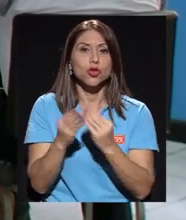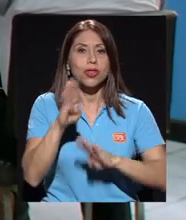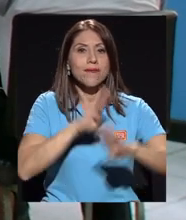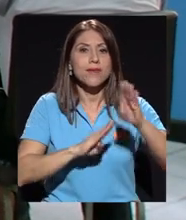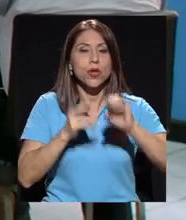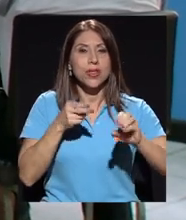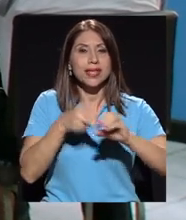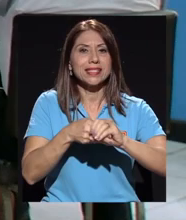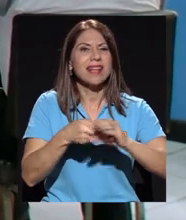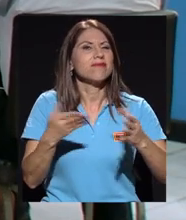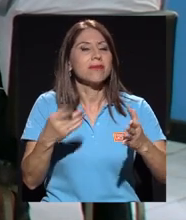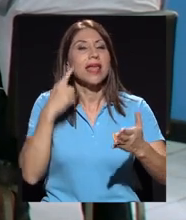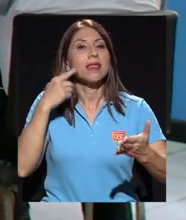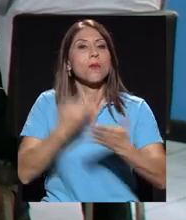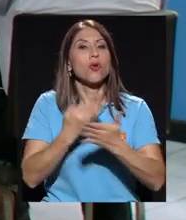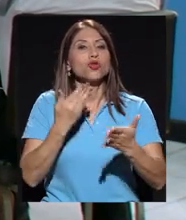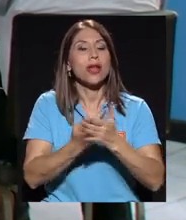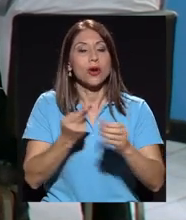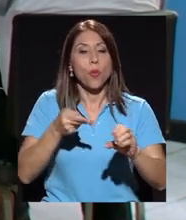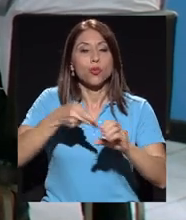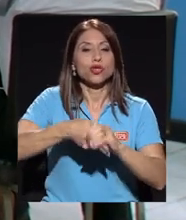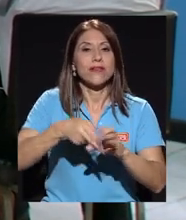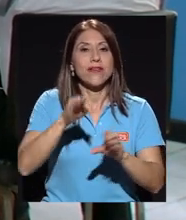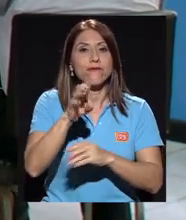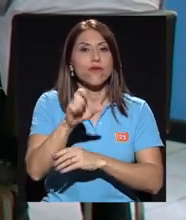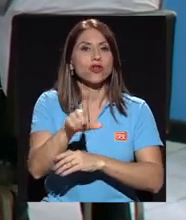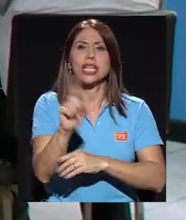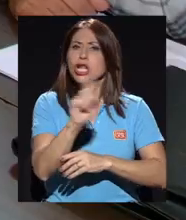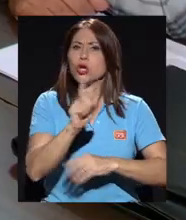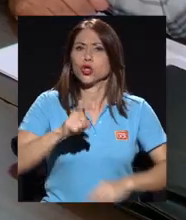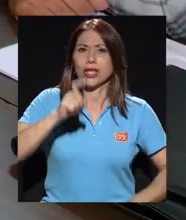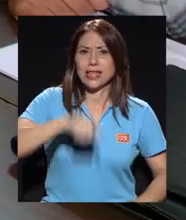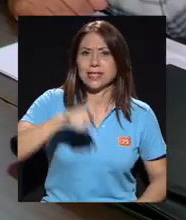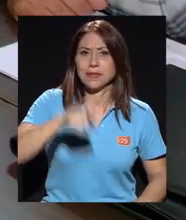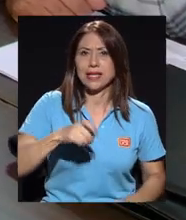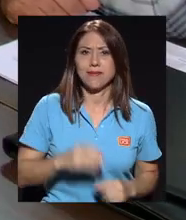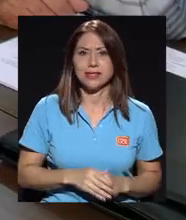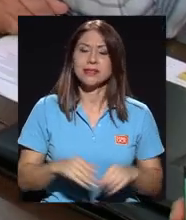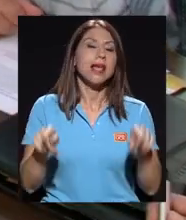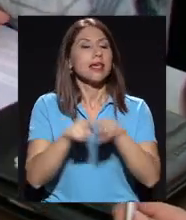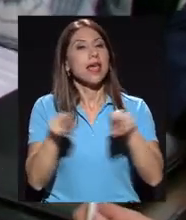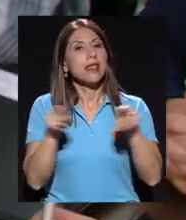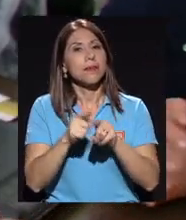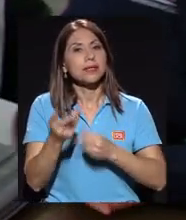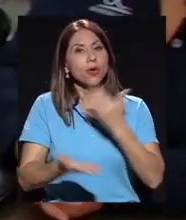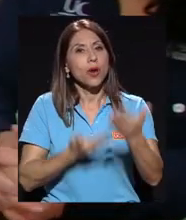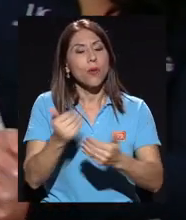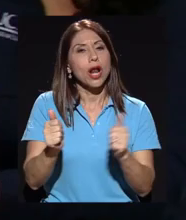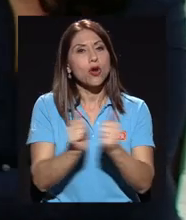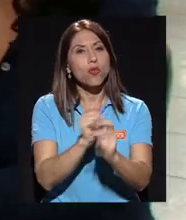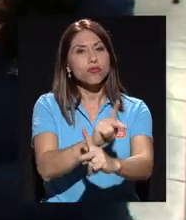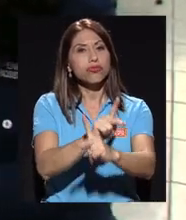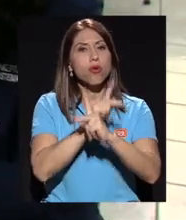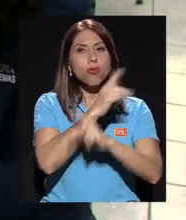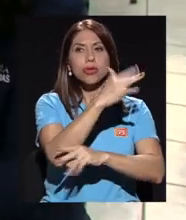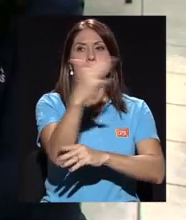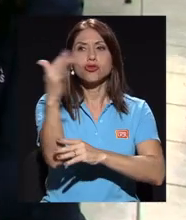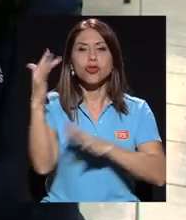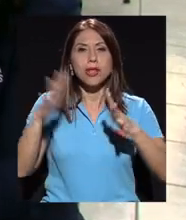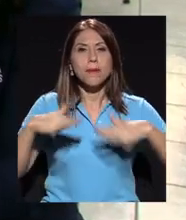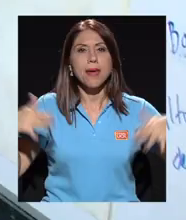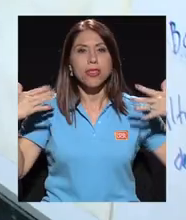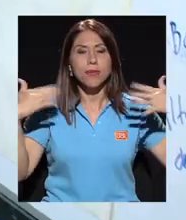es demostrar que los combustibles fósiles no son indispensables y, además, colaborar con la protección del medio